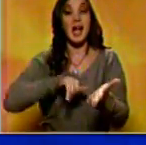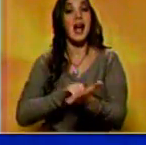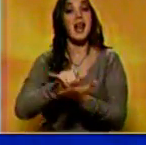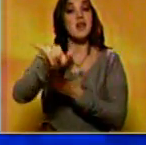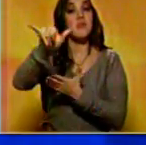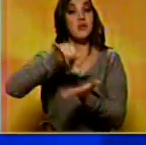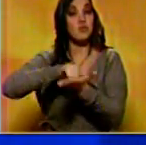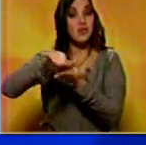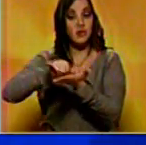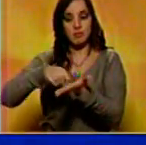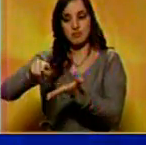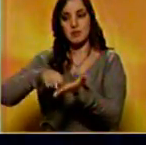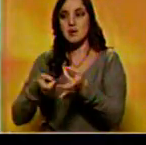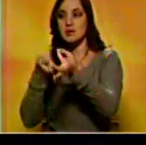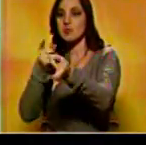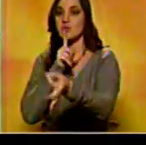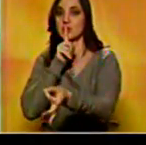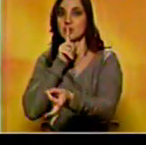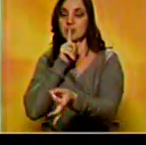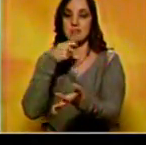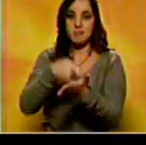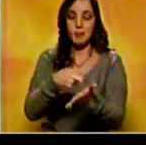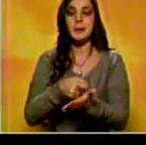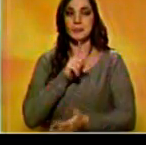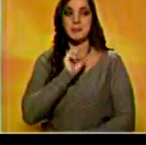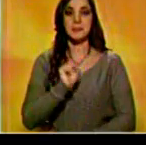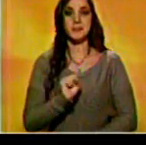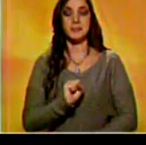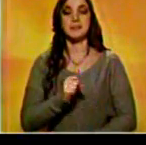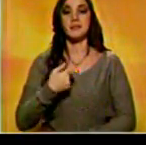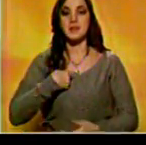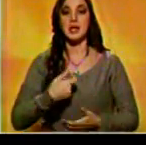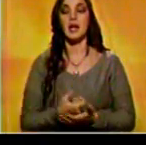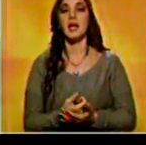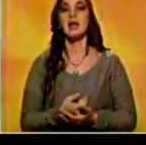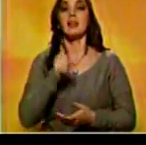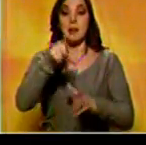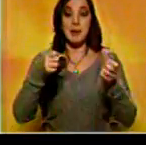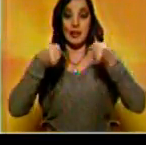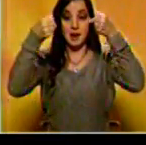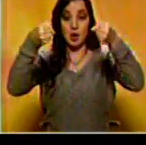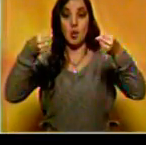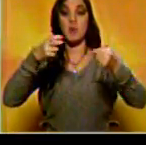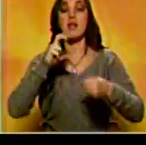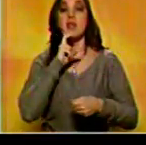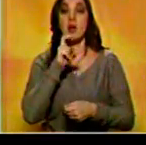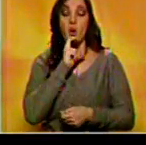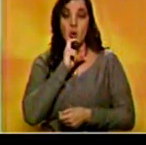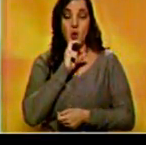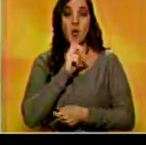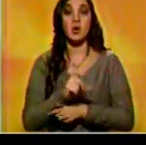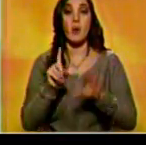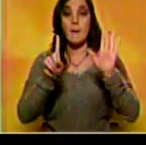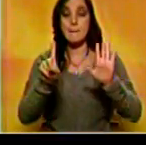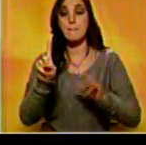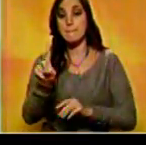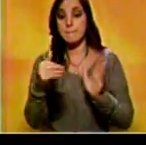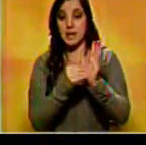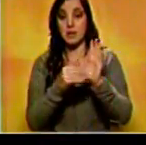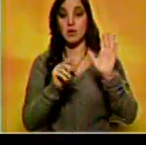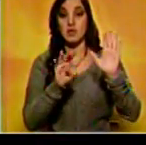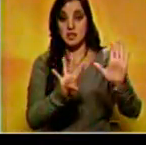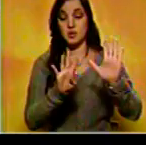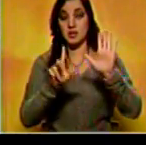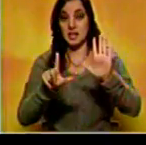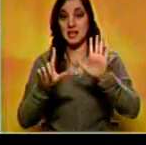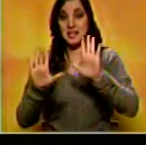Nueva York y que también aceptó sobornos por los derechos de transmisión de las Copas de Oro desde 1996 hasta el año